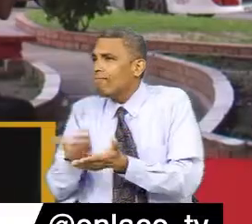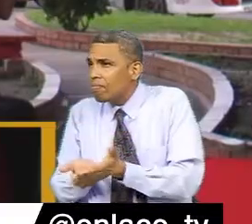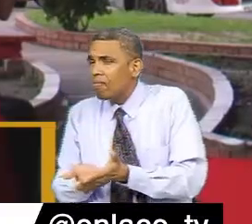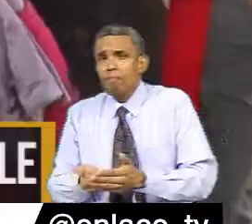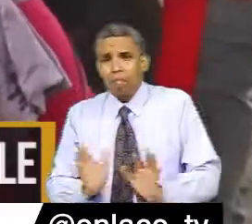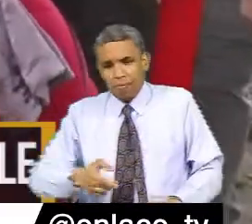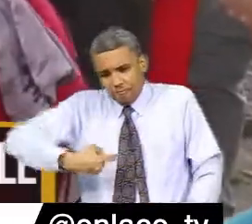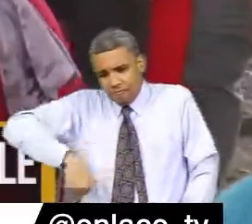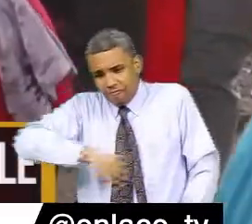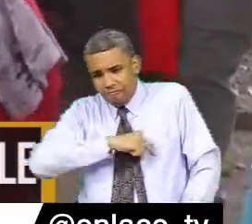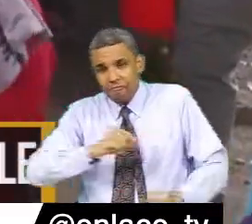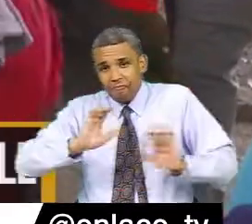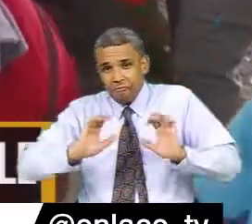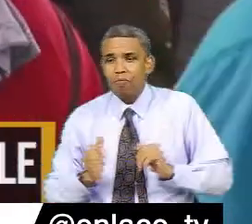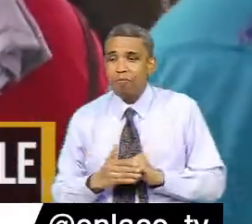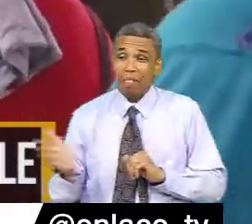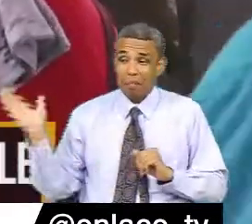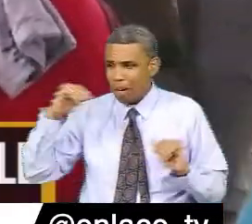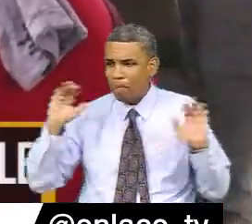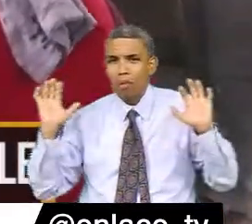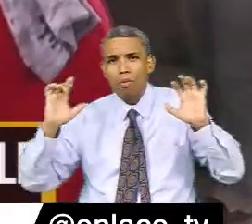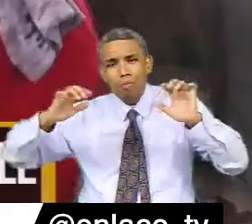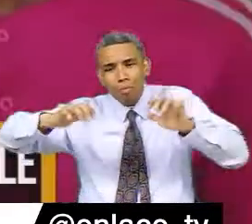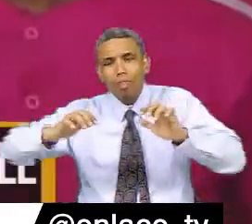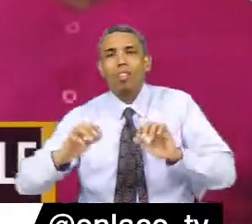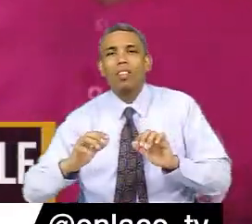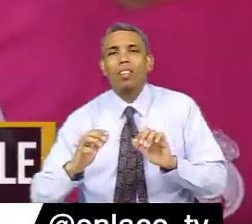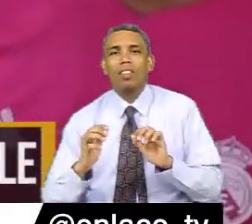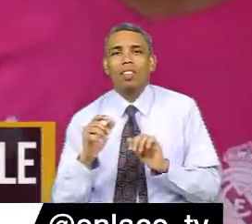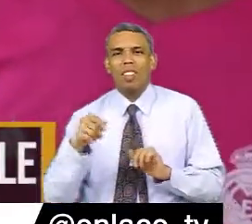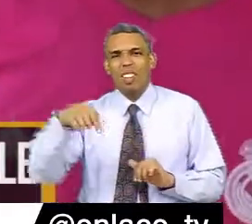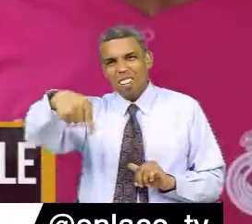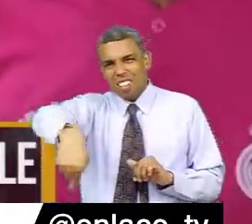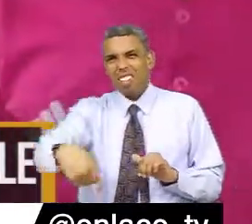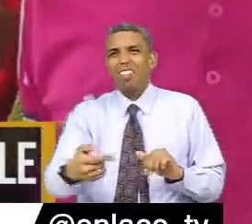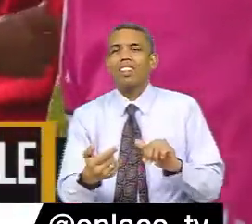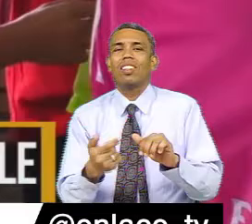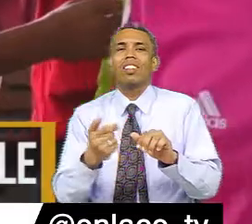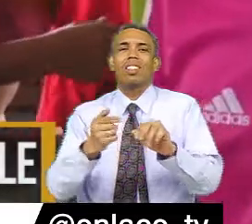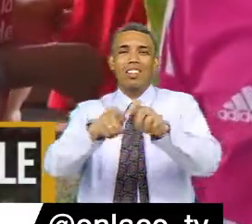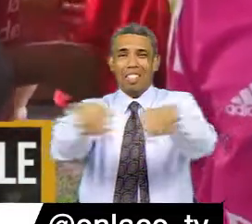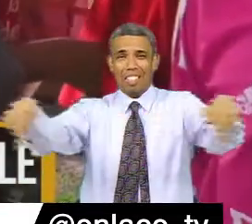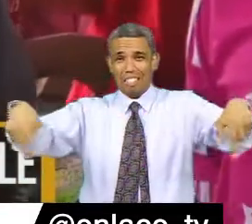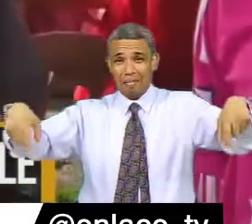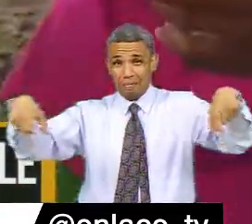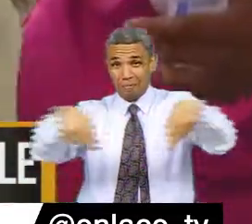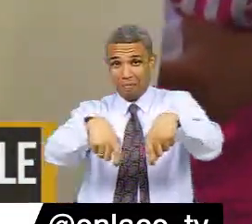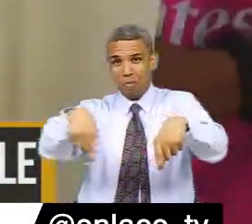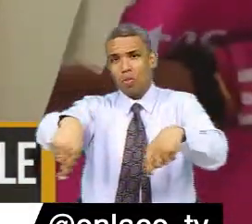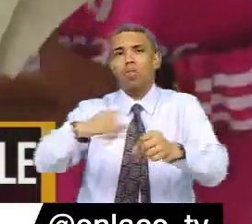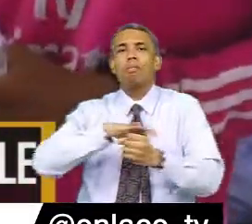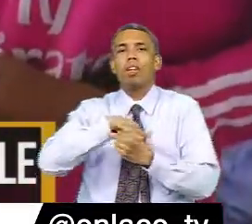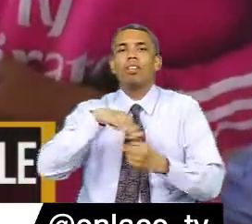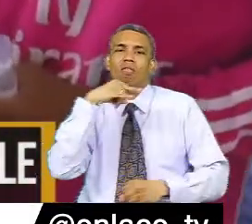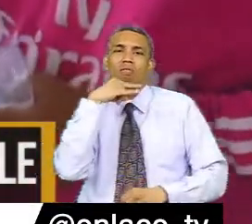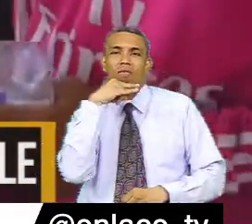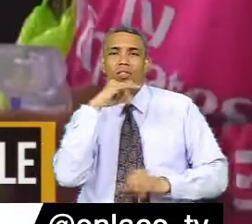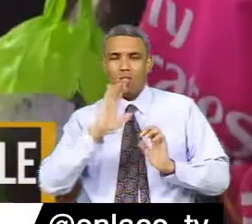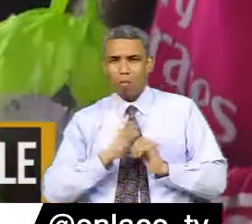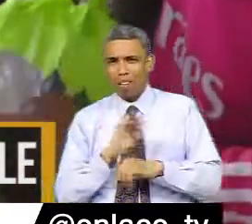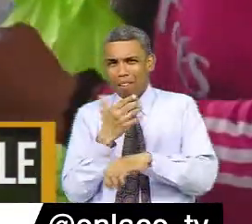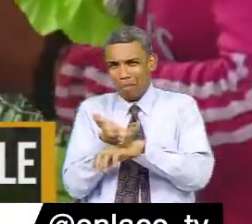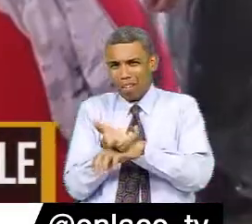tomamos la cancha del barrio Torcoroma, en la cual cada uno de nosotros como Iglesia Cristiana Cuadrangular de Galán estamos apoyando con todos los habitantes